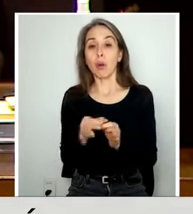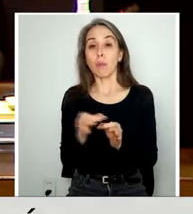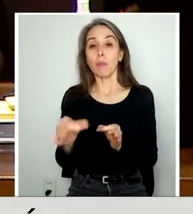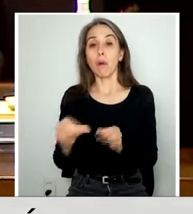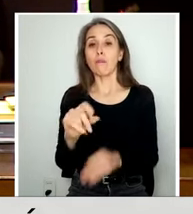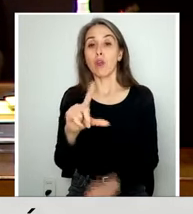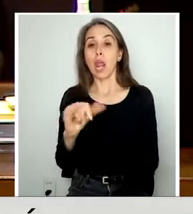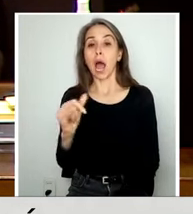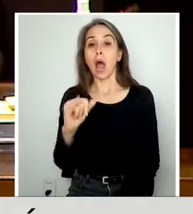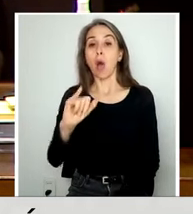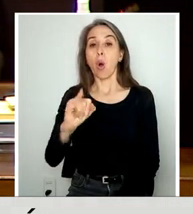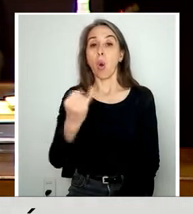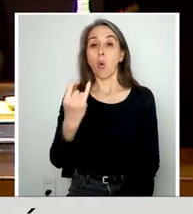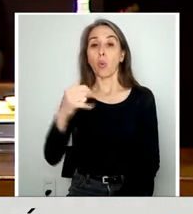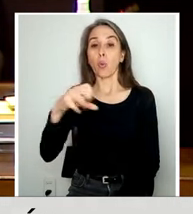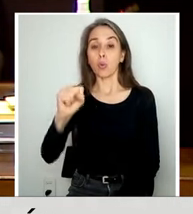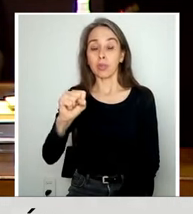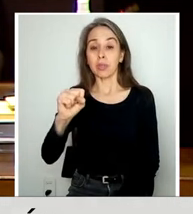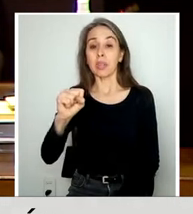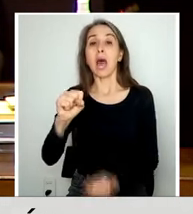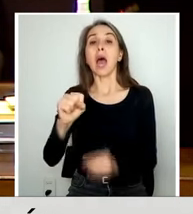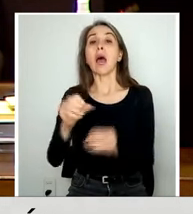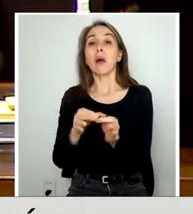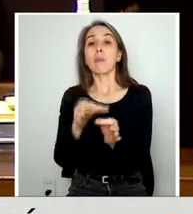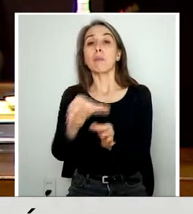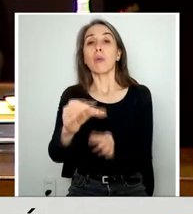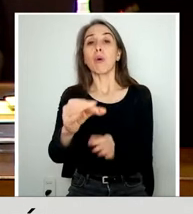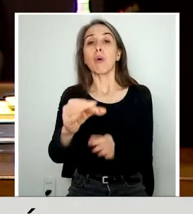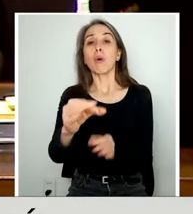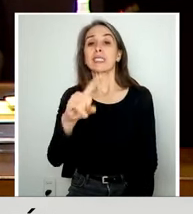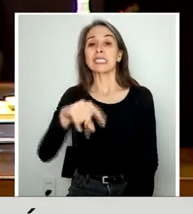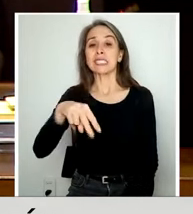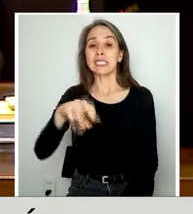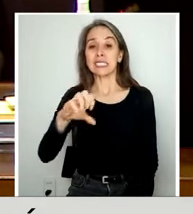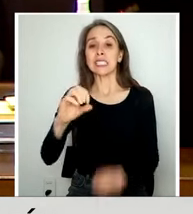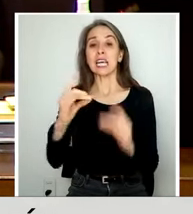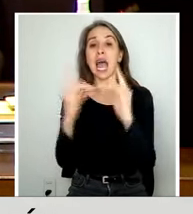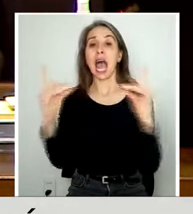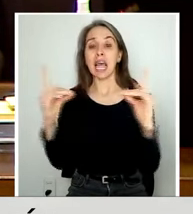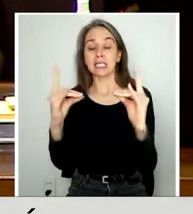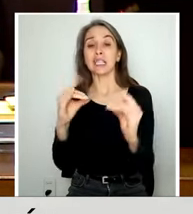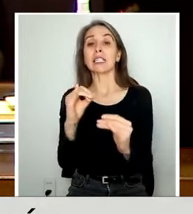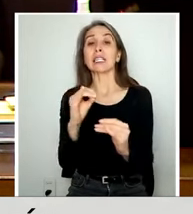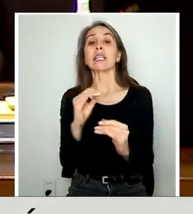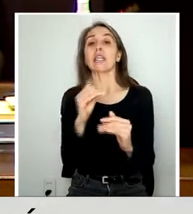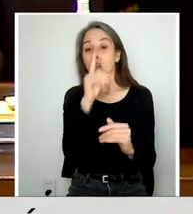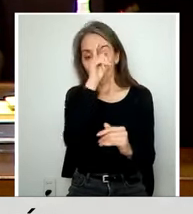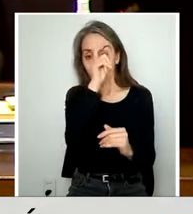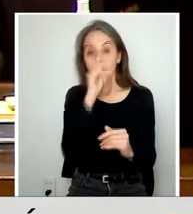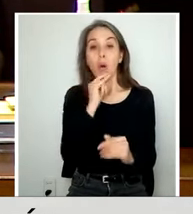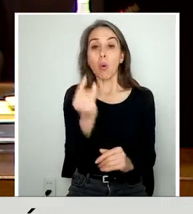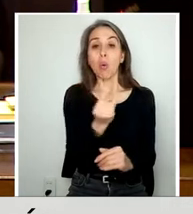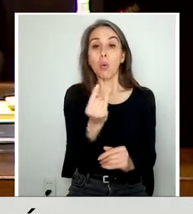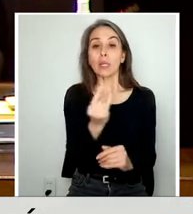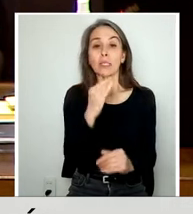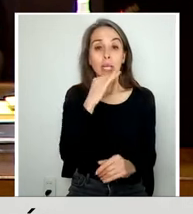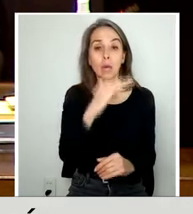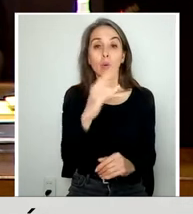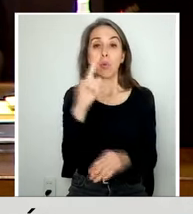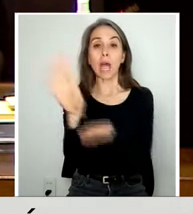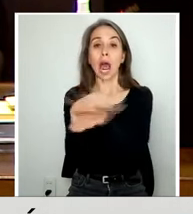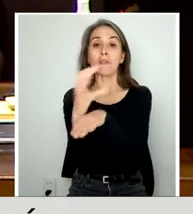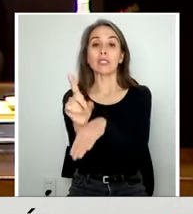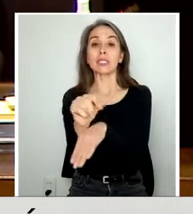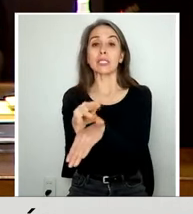región de aysén así como la implementación de un servicio de urgencia rural Y al menos una ambulancia samu de servicio